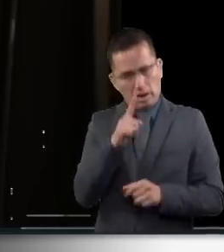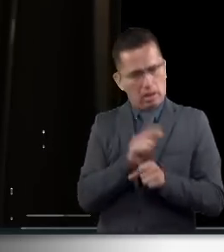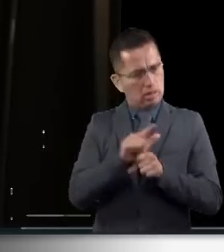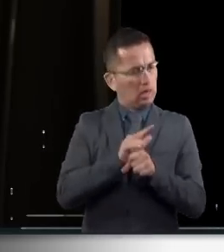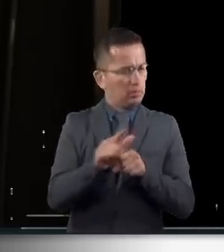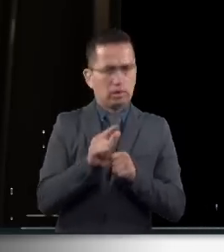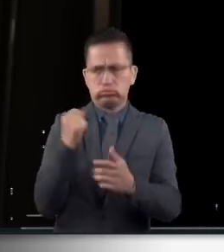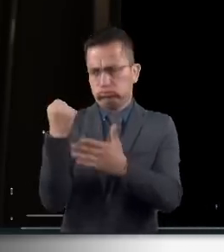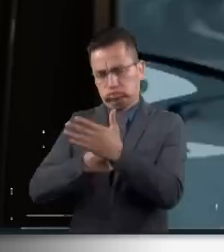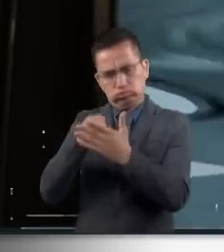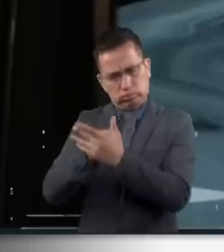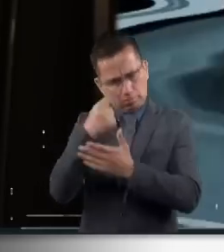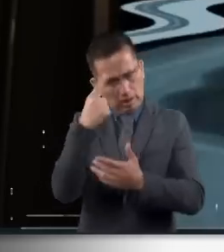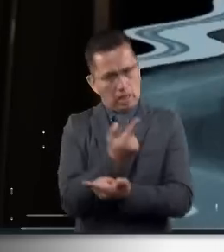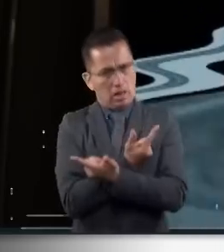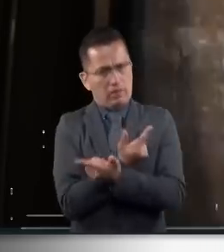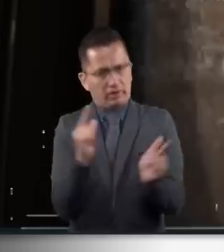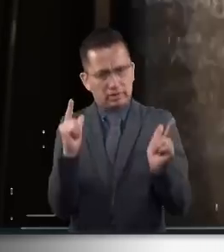un icono de lucha.